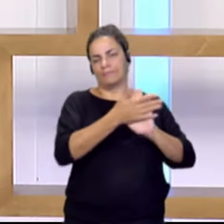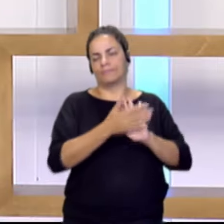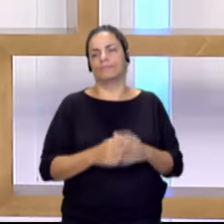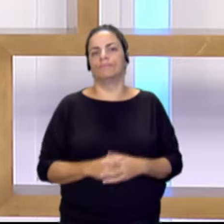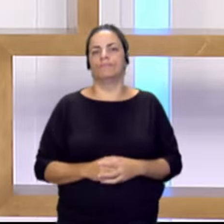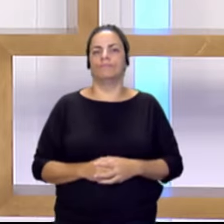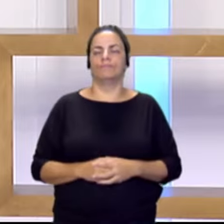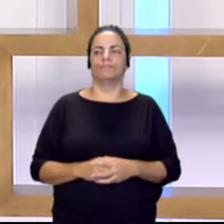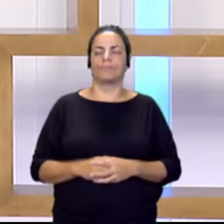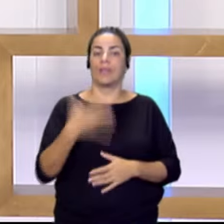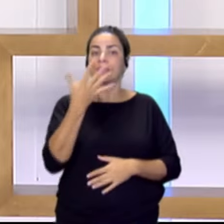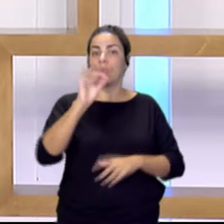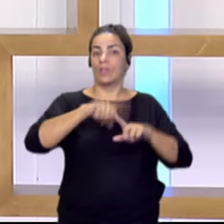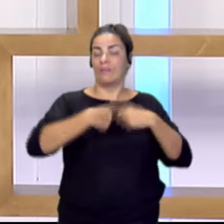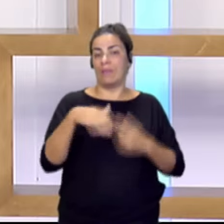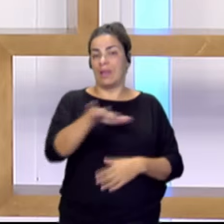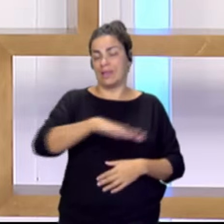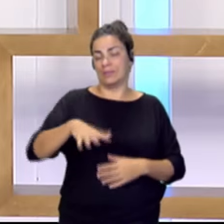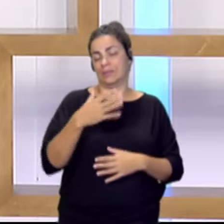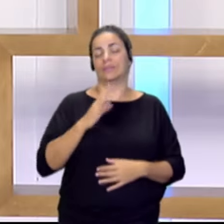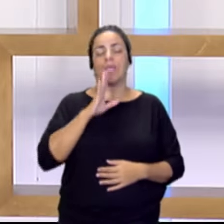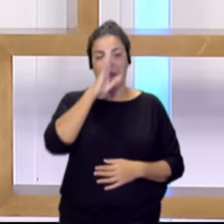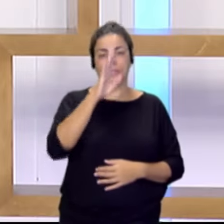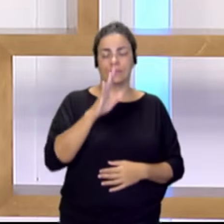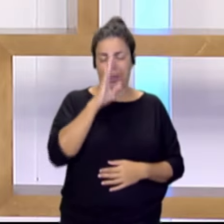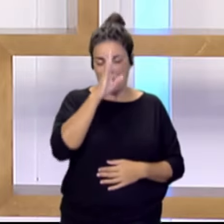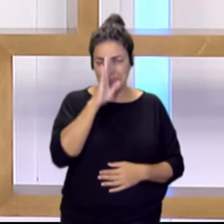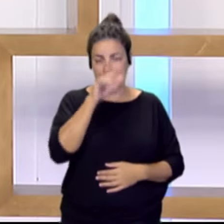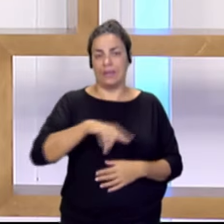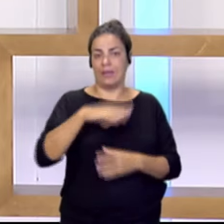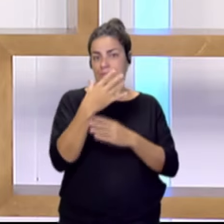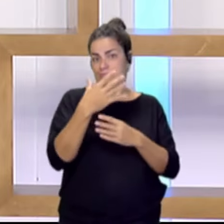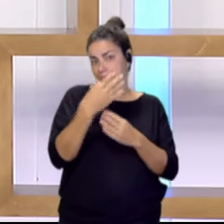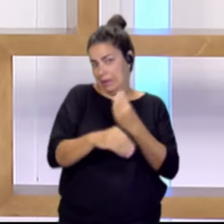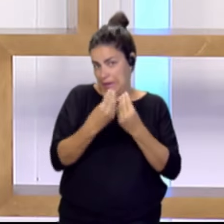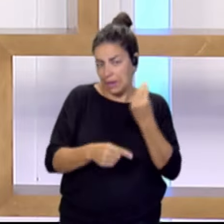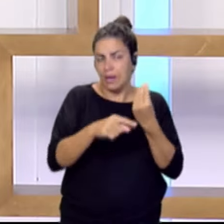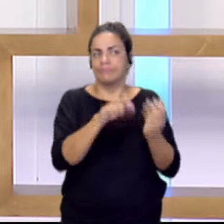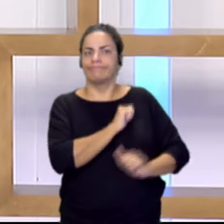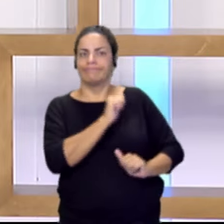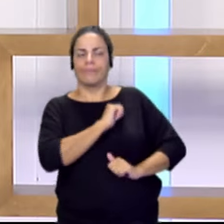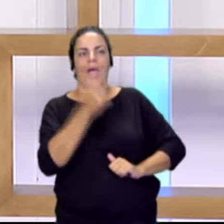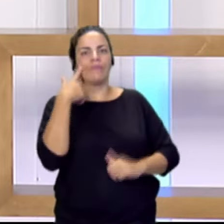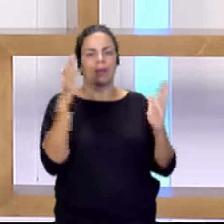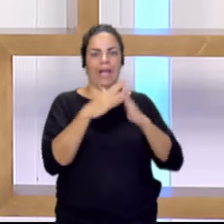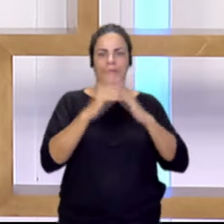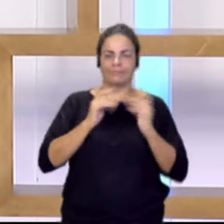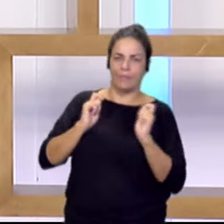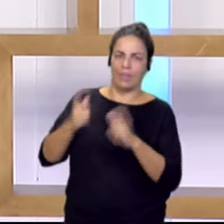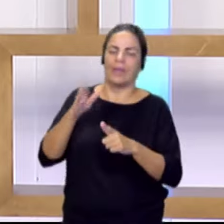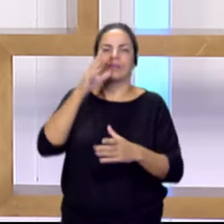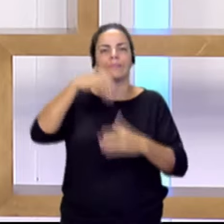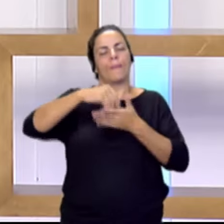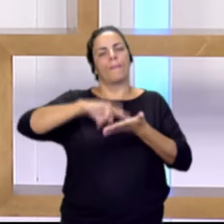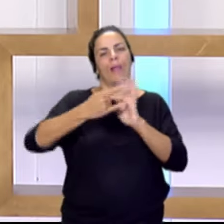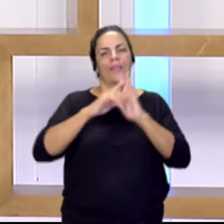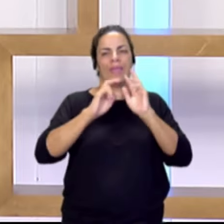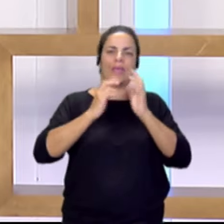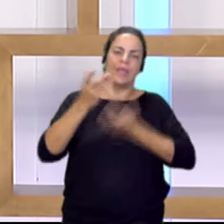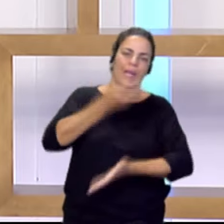50 familias de Tamaraceite en Las Palmas de Gran Canaria permanecen a la espera de que les asignen una vivienda dentro del plan de reposición del